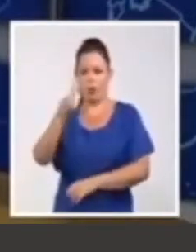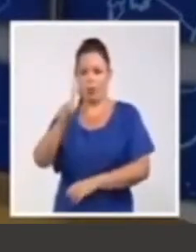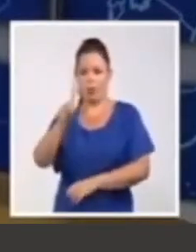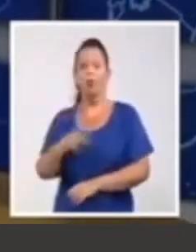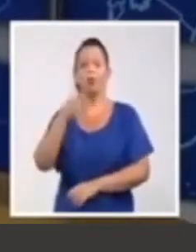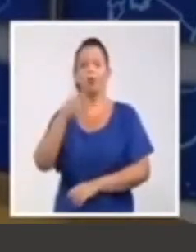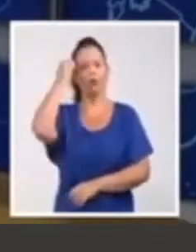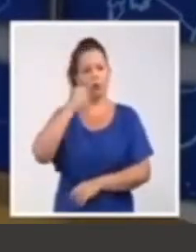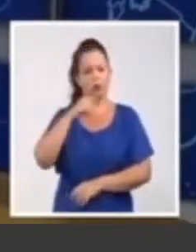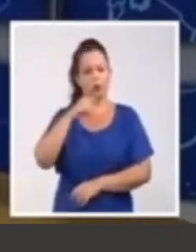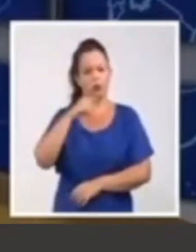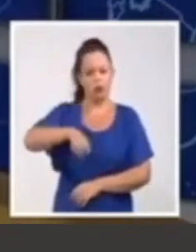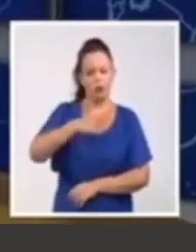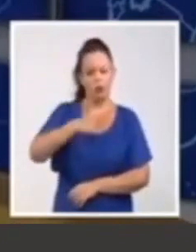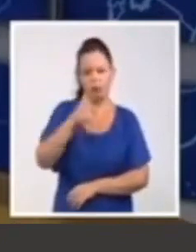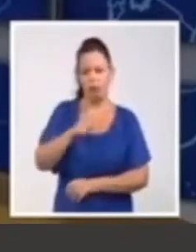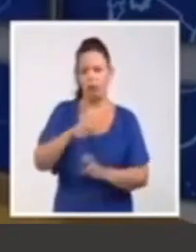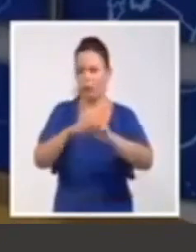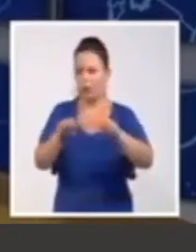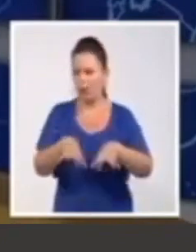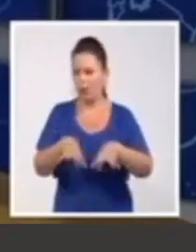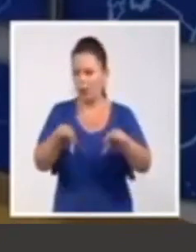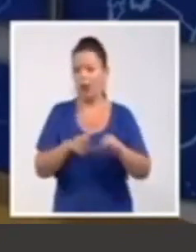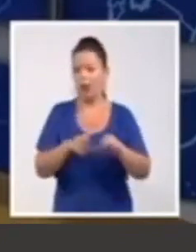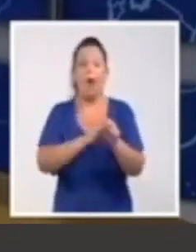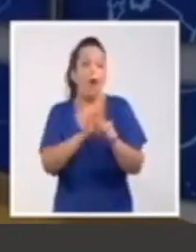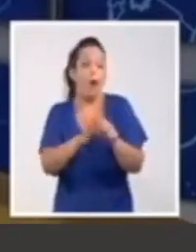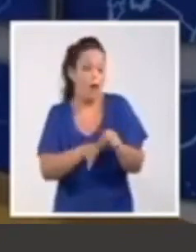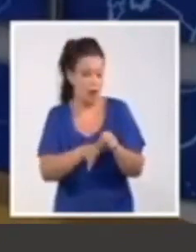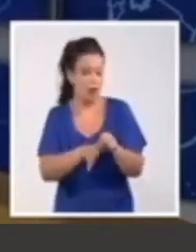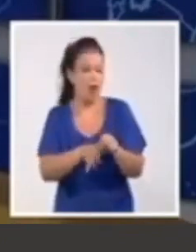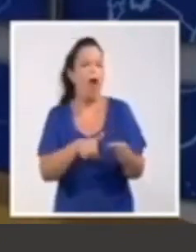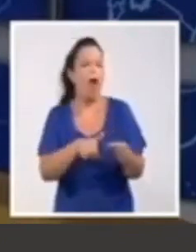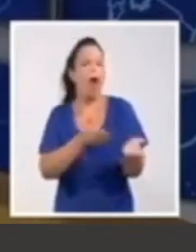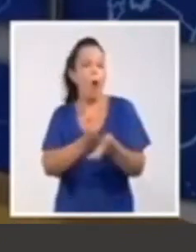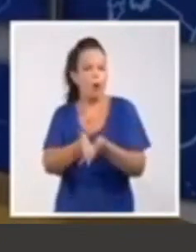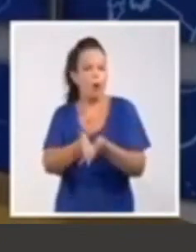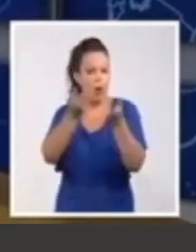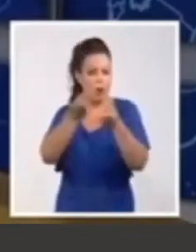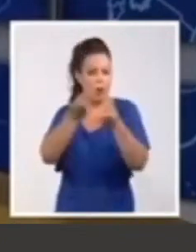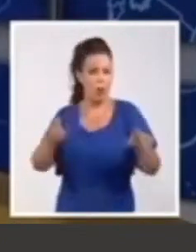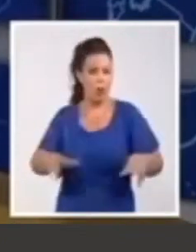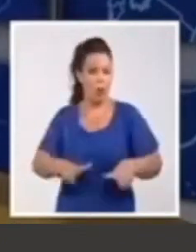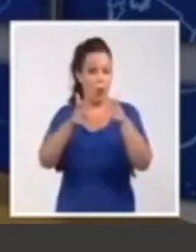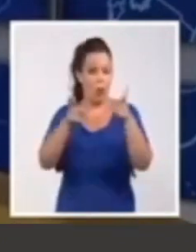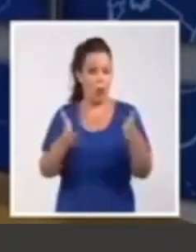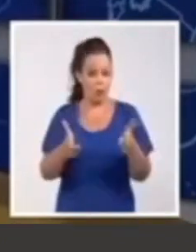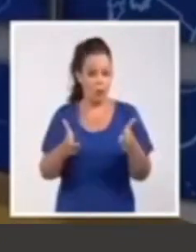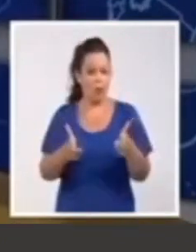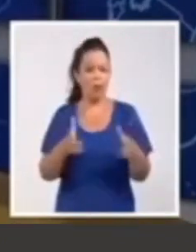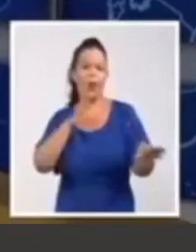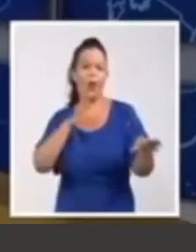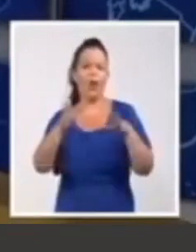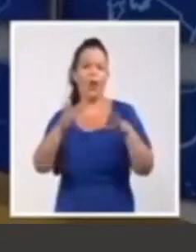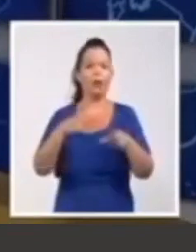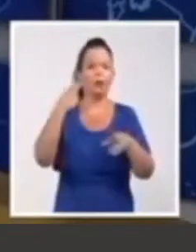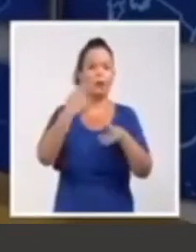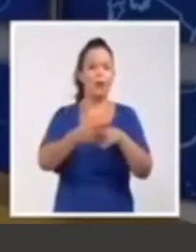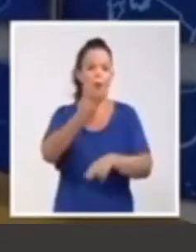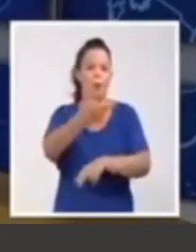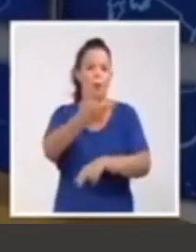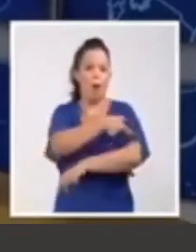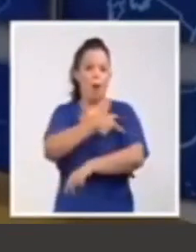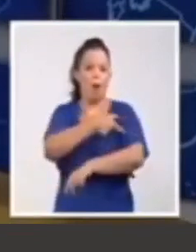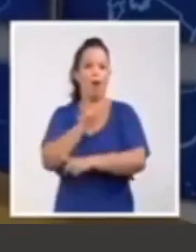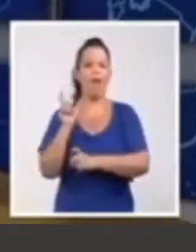mejoramiento de la situación epidemiológica en el país se mantiene la realización del ejercicio moncada en la fecha programada los